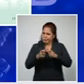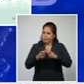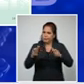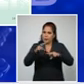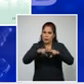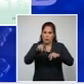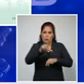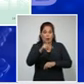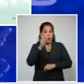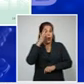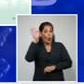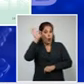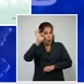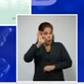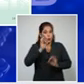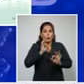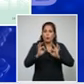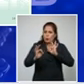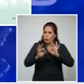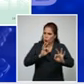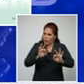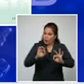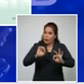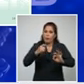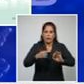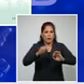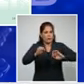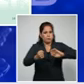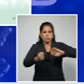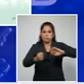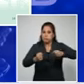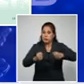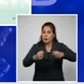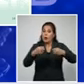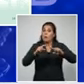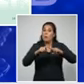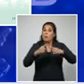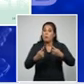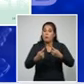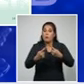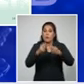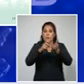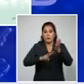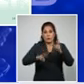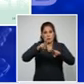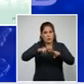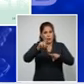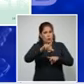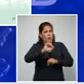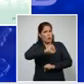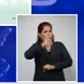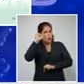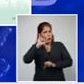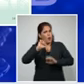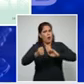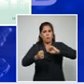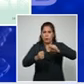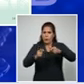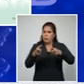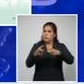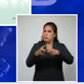Ojo, seguir apretando, porque esta provincia ha venido logrando